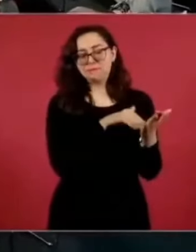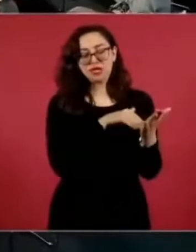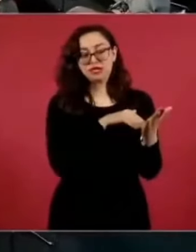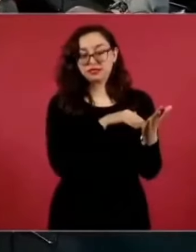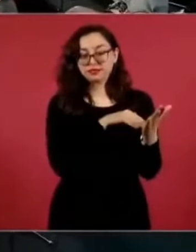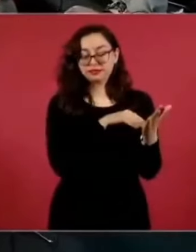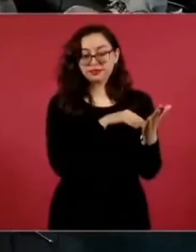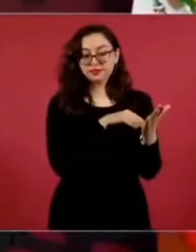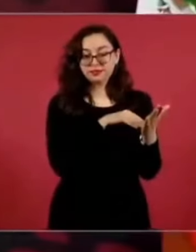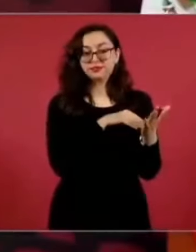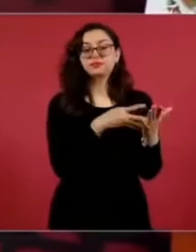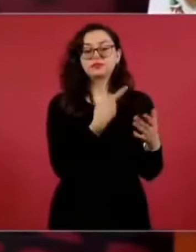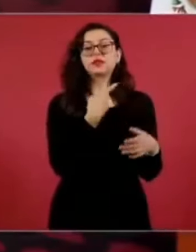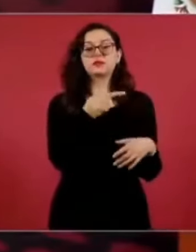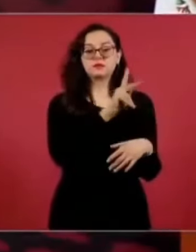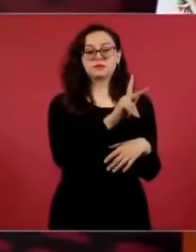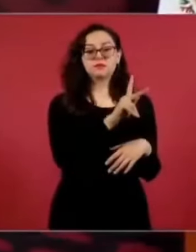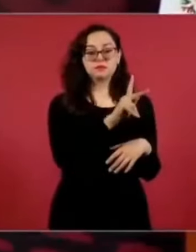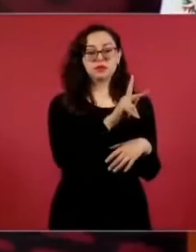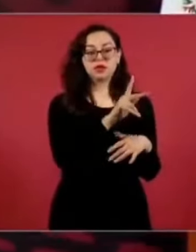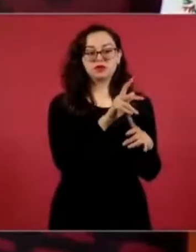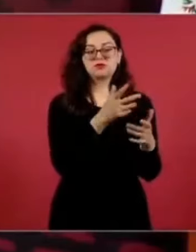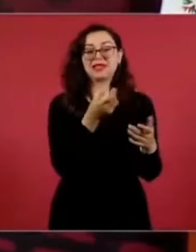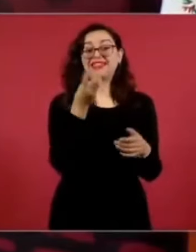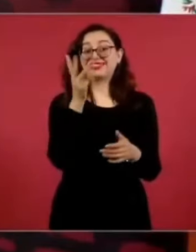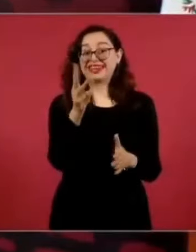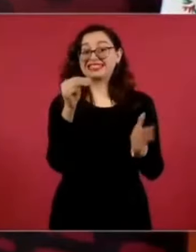pero mandaron a la frontera como 3,000